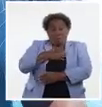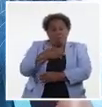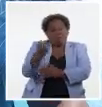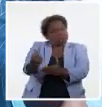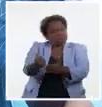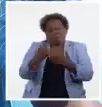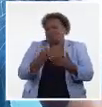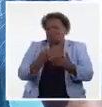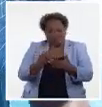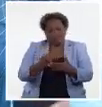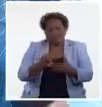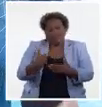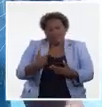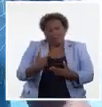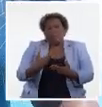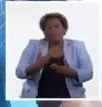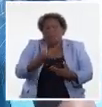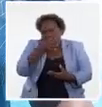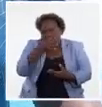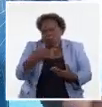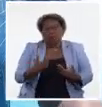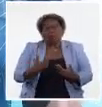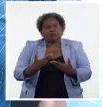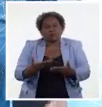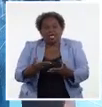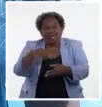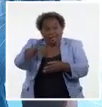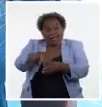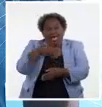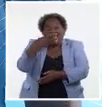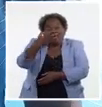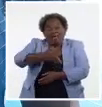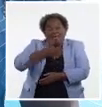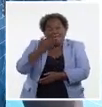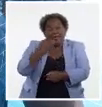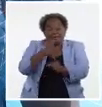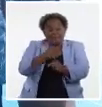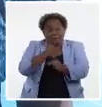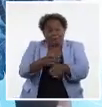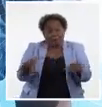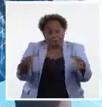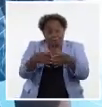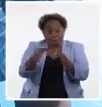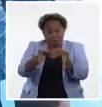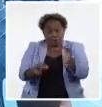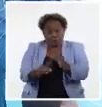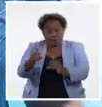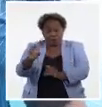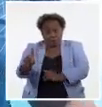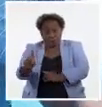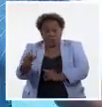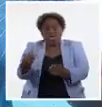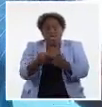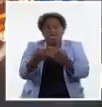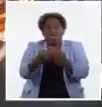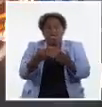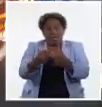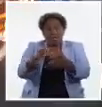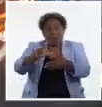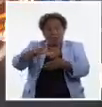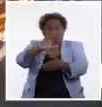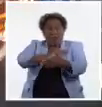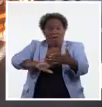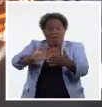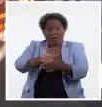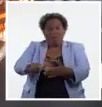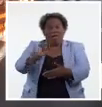de entrada se brindó a apoyarnos. Parte de mi tesis fue el trabajo que hicimos con el equipo sub-21 para la Copa Panamericana, y él se metió